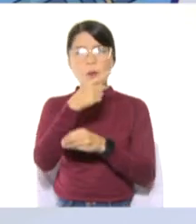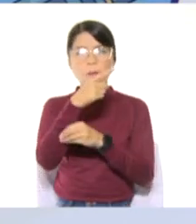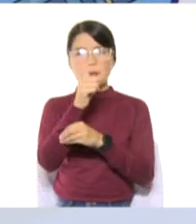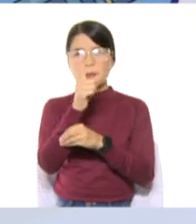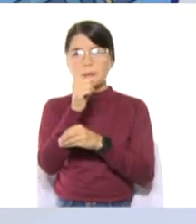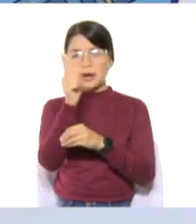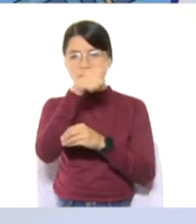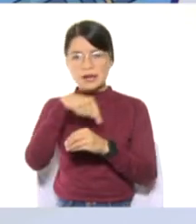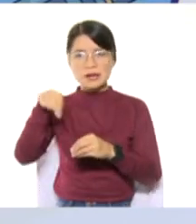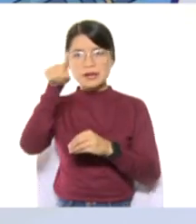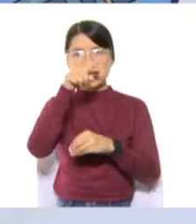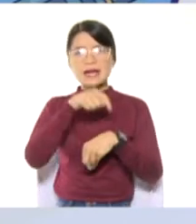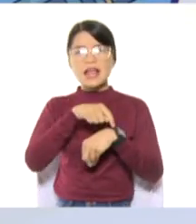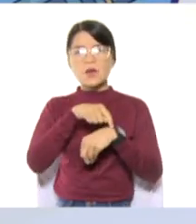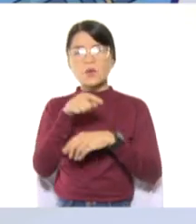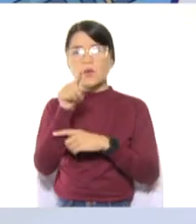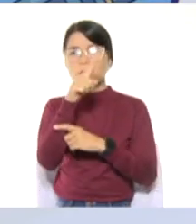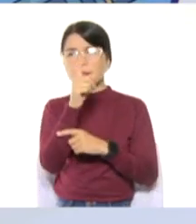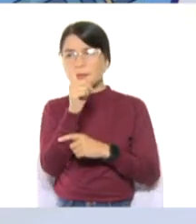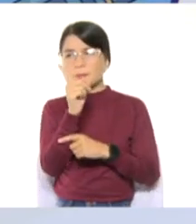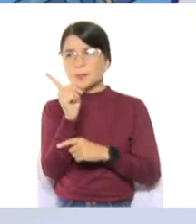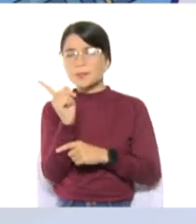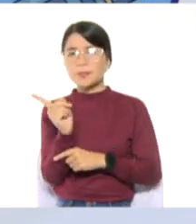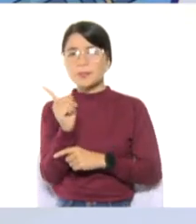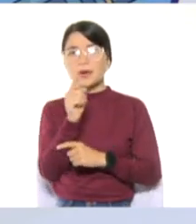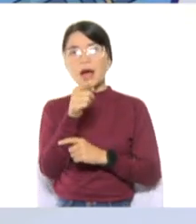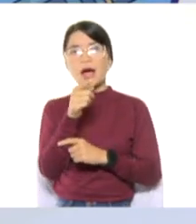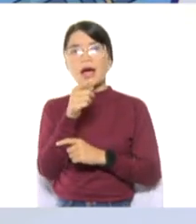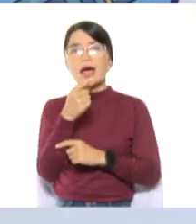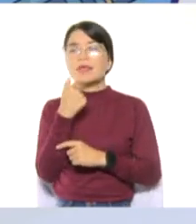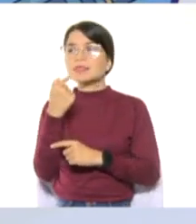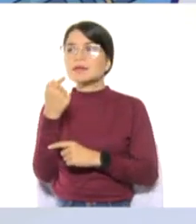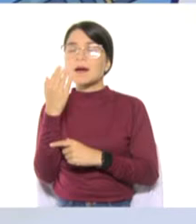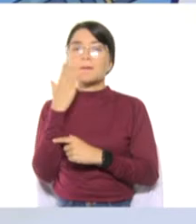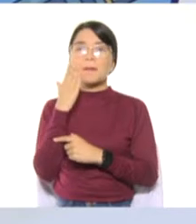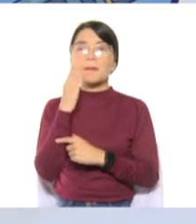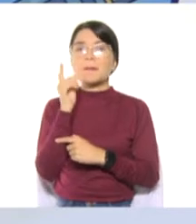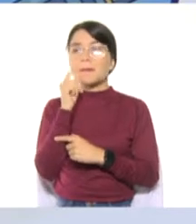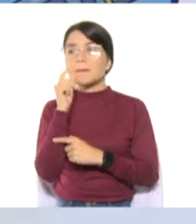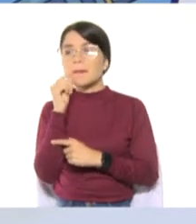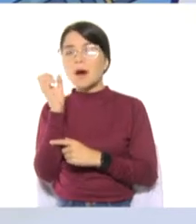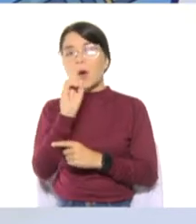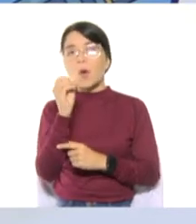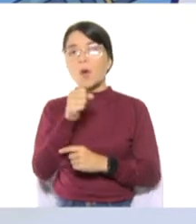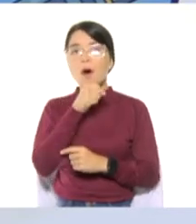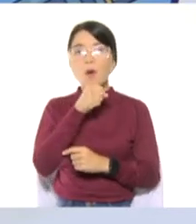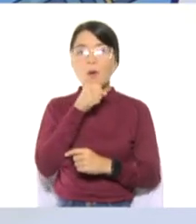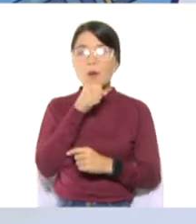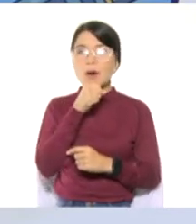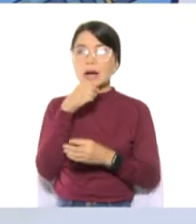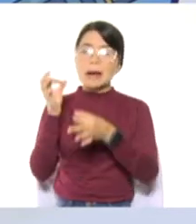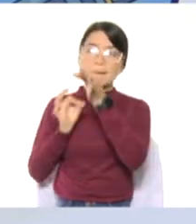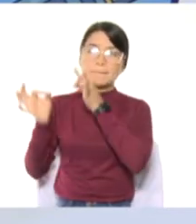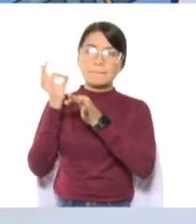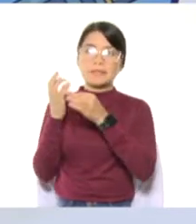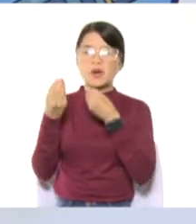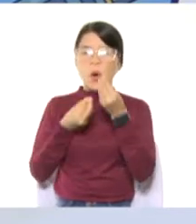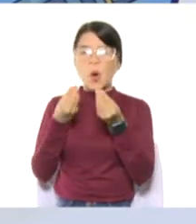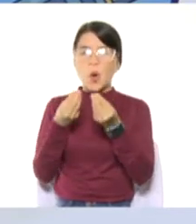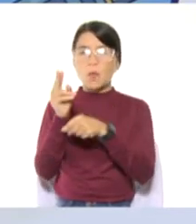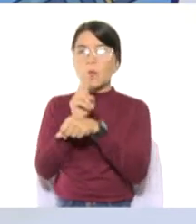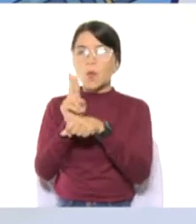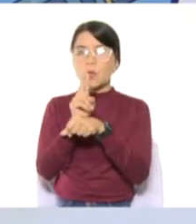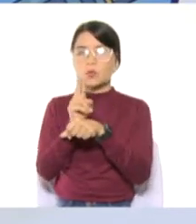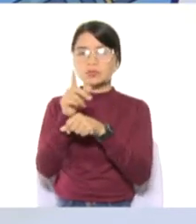que vayamos teniendo este aprendizaje muchísimo más rápido y aprenden algo nuevo, porque normalmente la mayoría utilizamos en nuestros celulares relojes digitales y